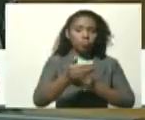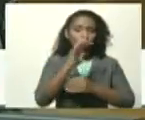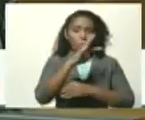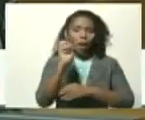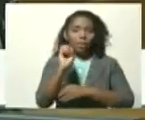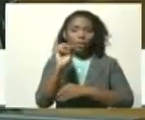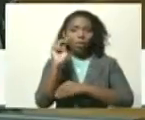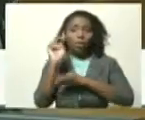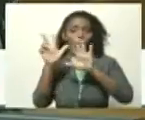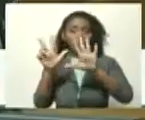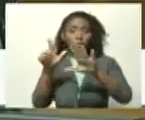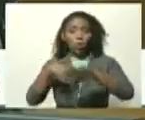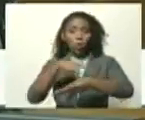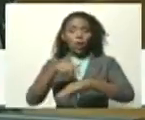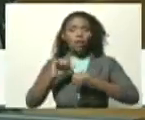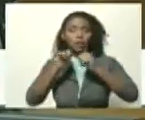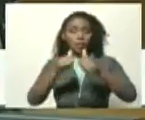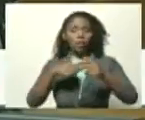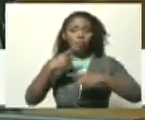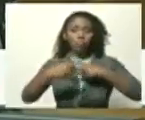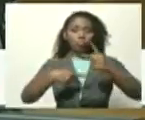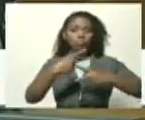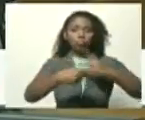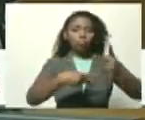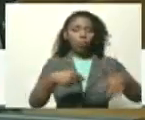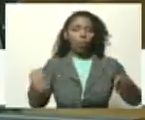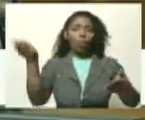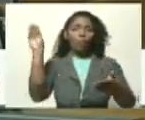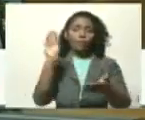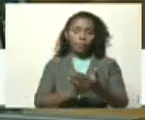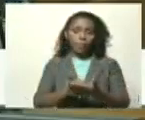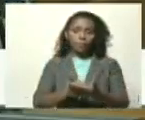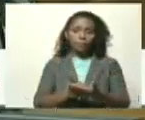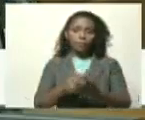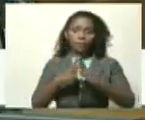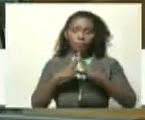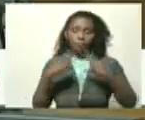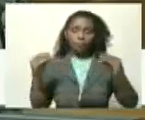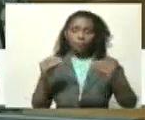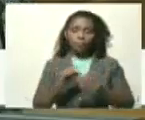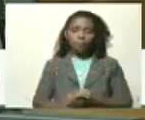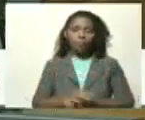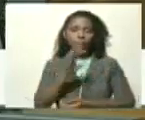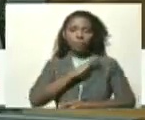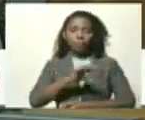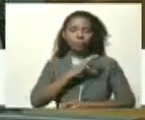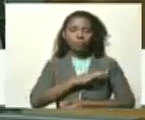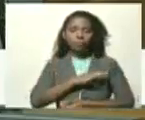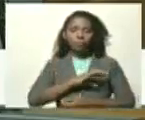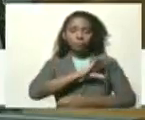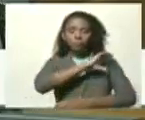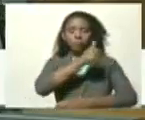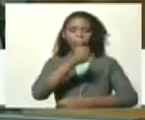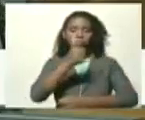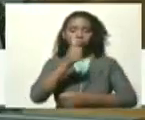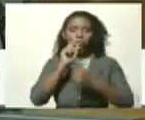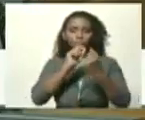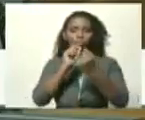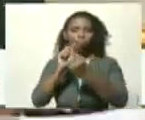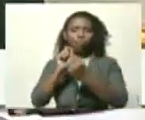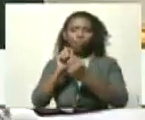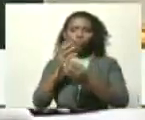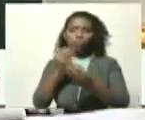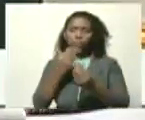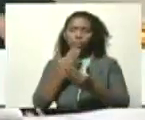48 horas, iniciándose el procedimiento nuevamente. Es todo, señor director de debate.